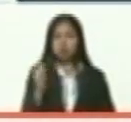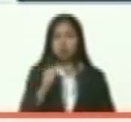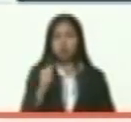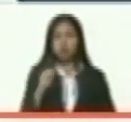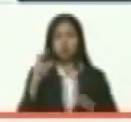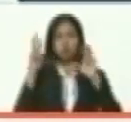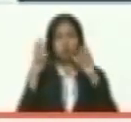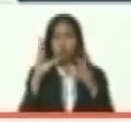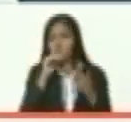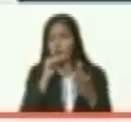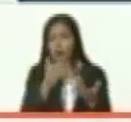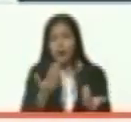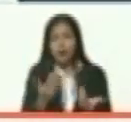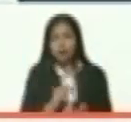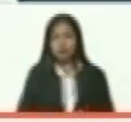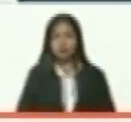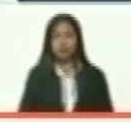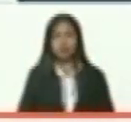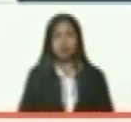nuevo.